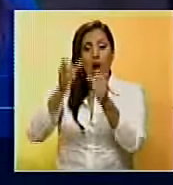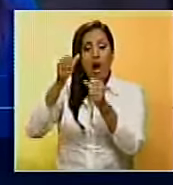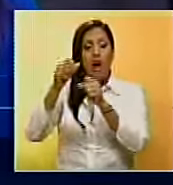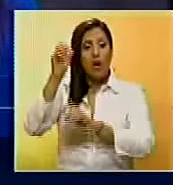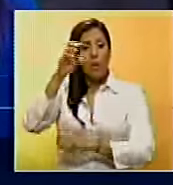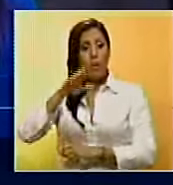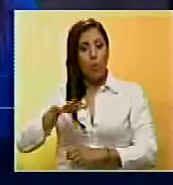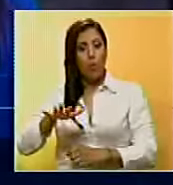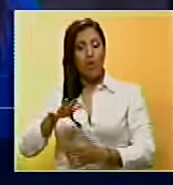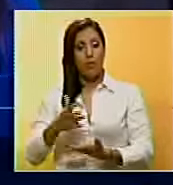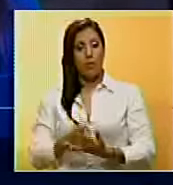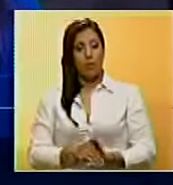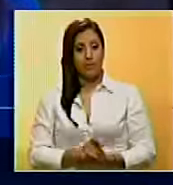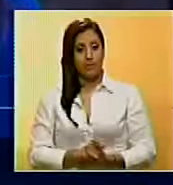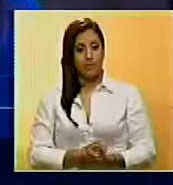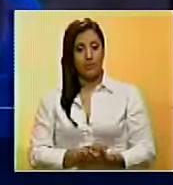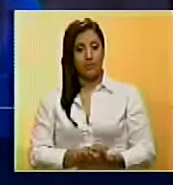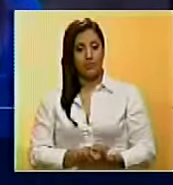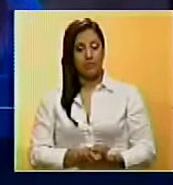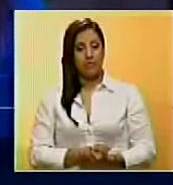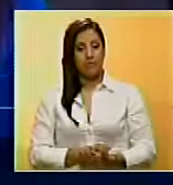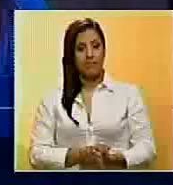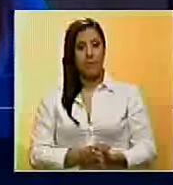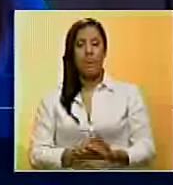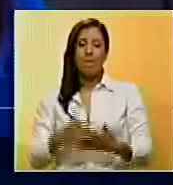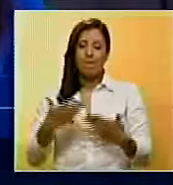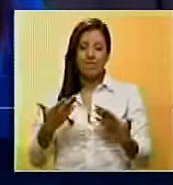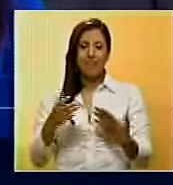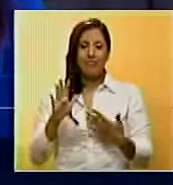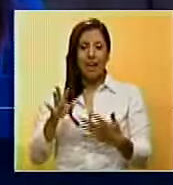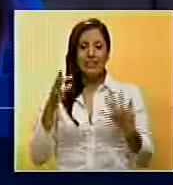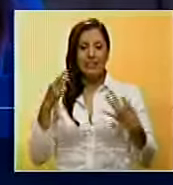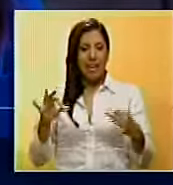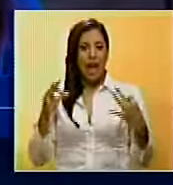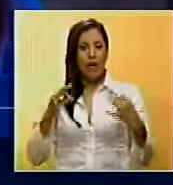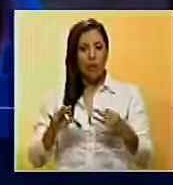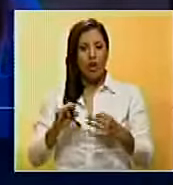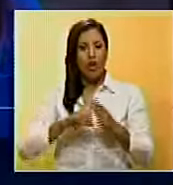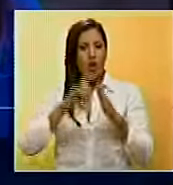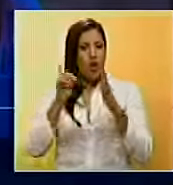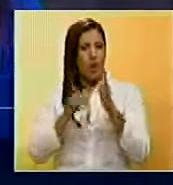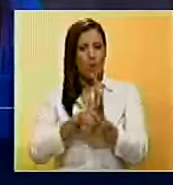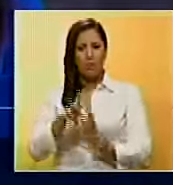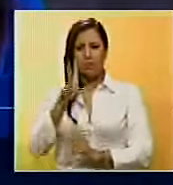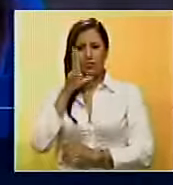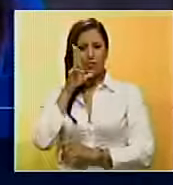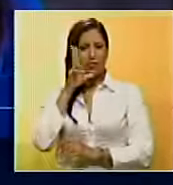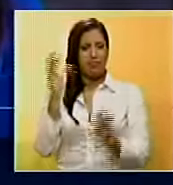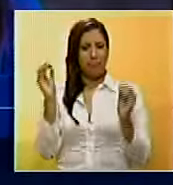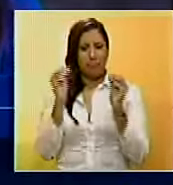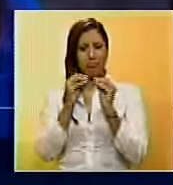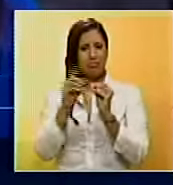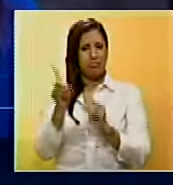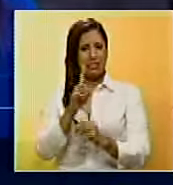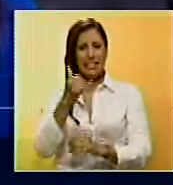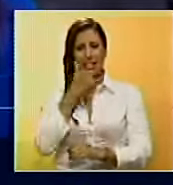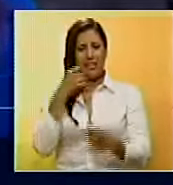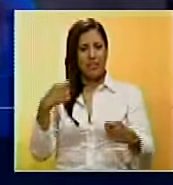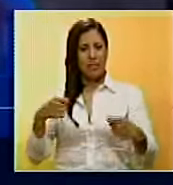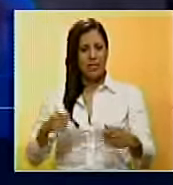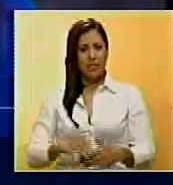pueblos, cosa que es por naturaleza completamente desatinada y